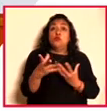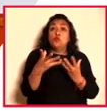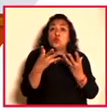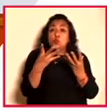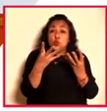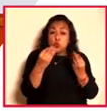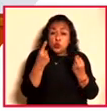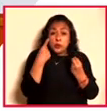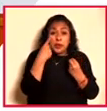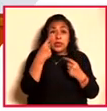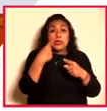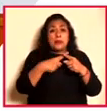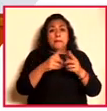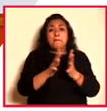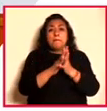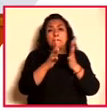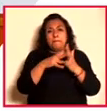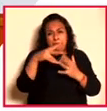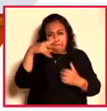presencia del mexica, ¿no?